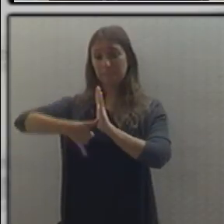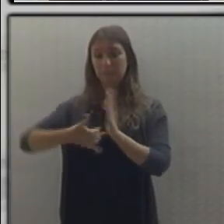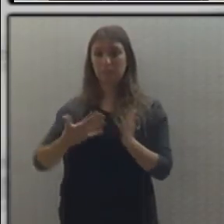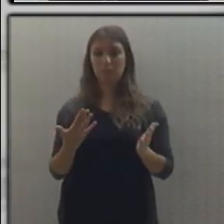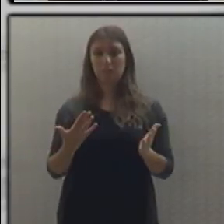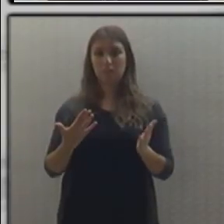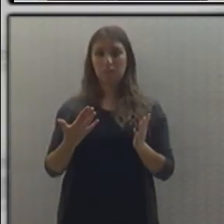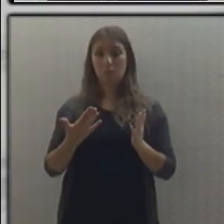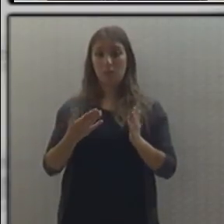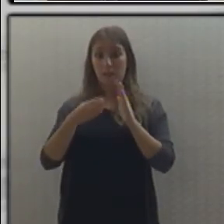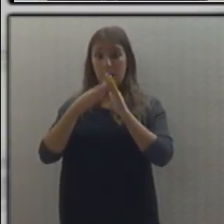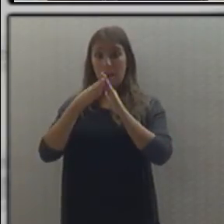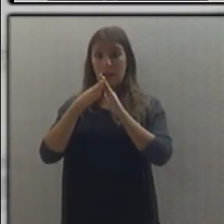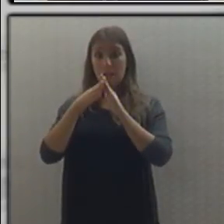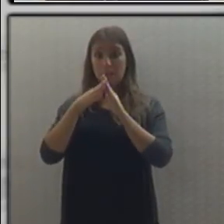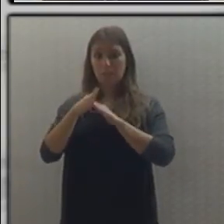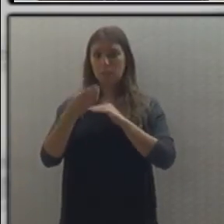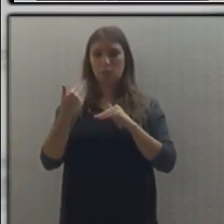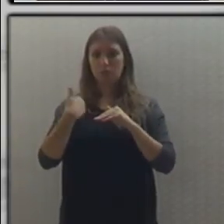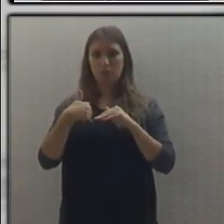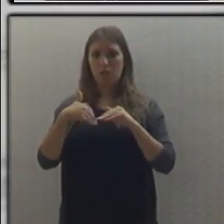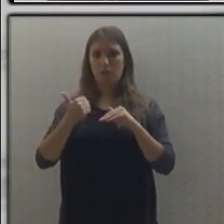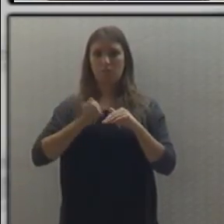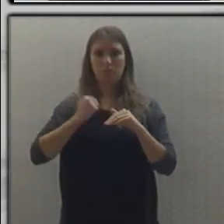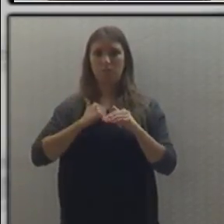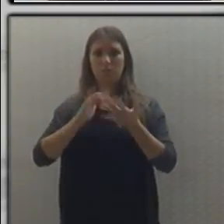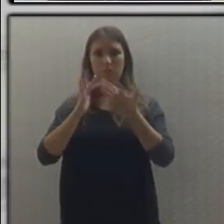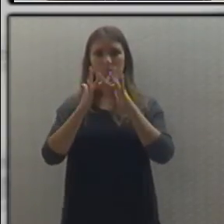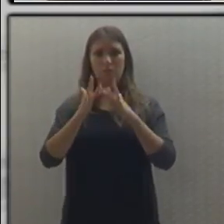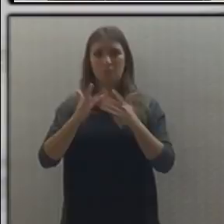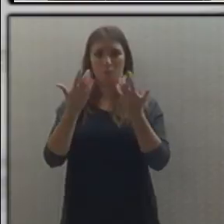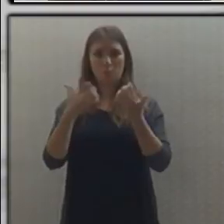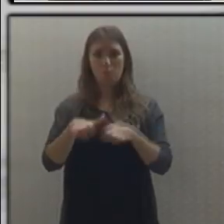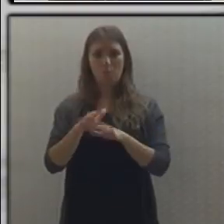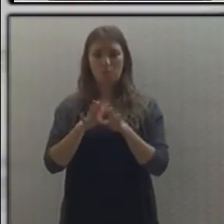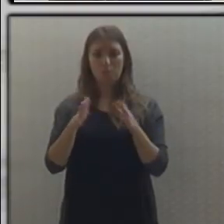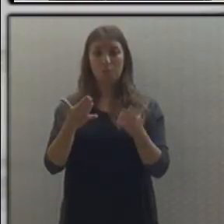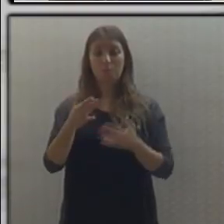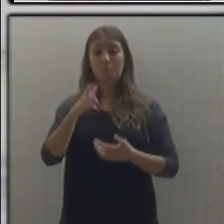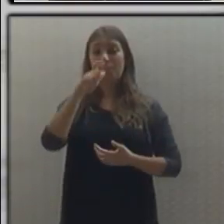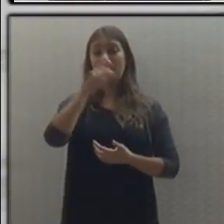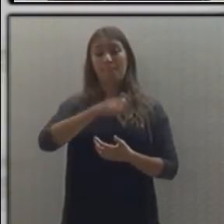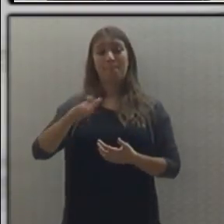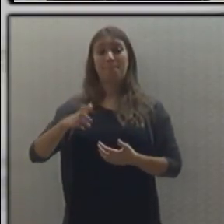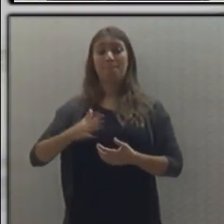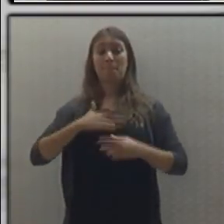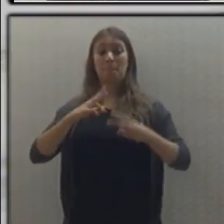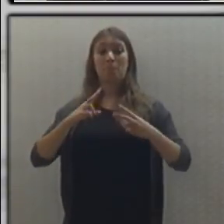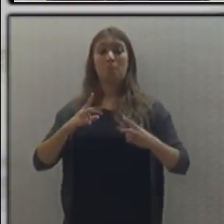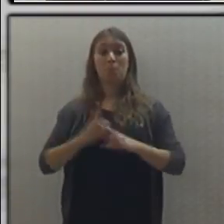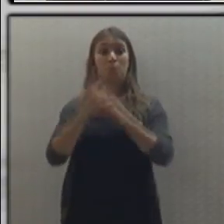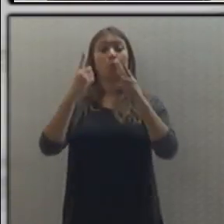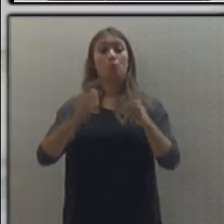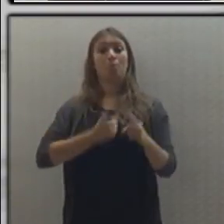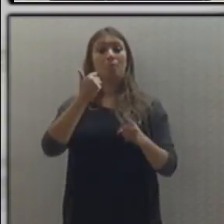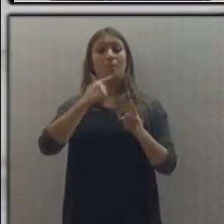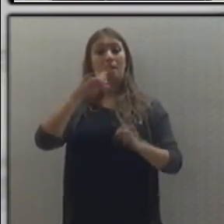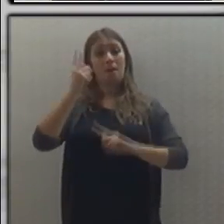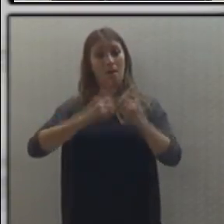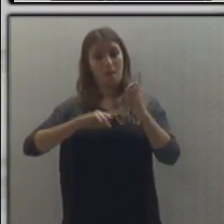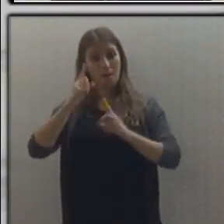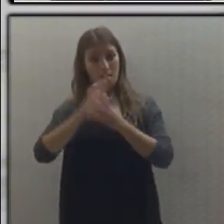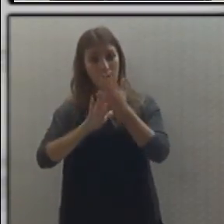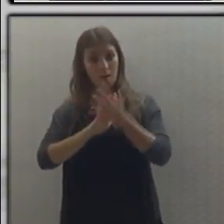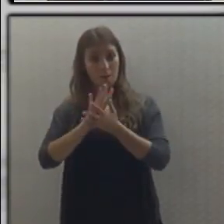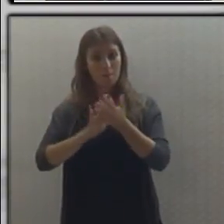inmediatamente del acceso de la misma, ¿no? Esto lo que genera es que la gente casualmente se pueda encontrar, pueda charlar, pero además